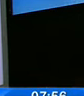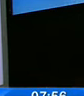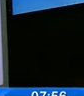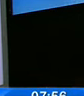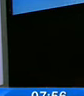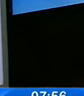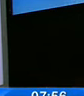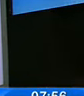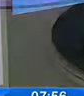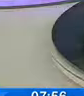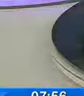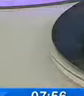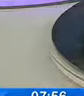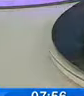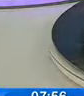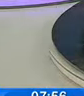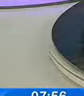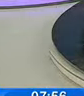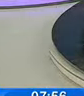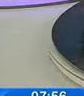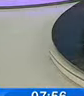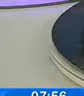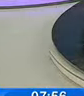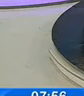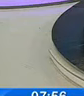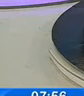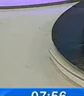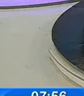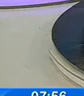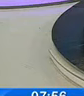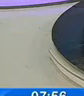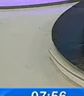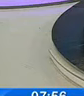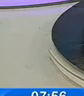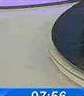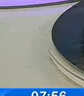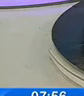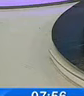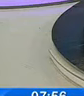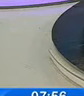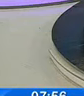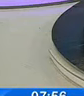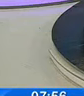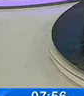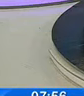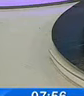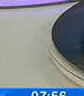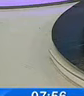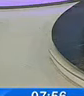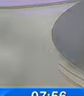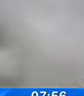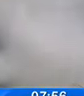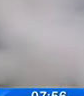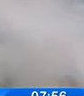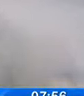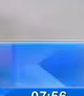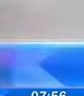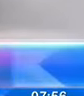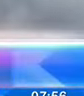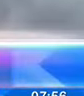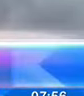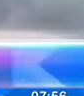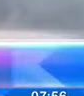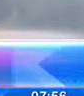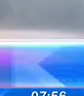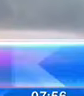señal de Televicentro as es Anita Belén es momento de irnos a una pausa comercial pero en pocos minutos regresamos con el primer noticiero de la comunidad y